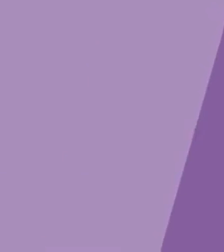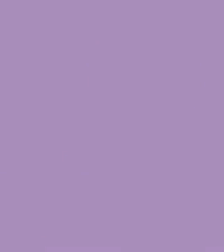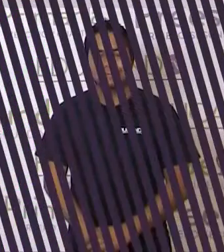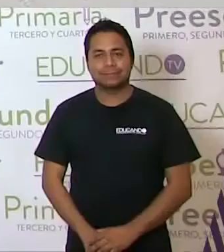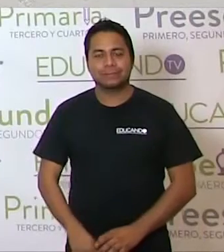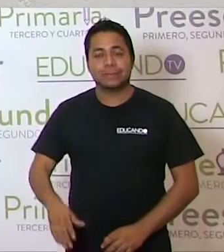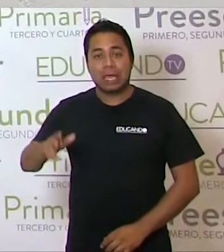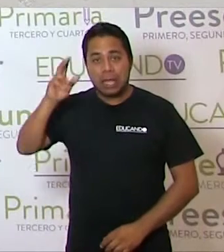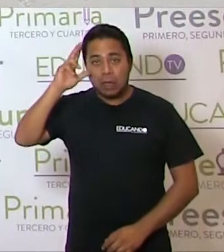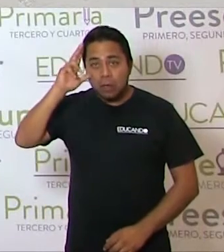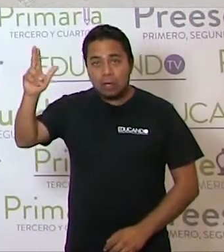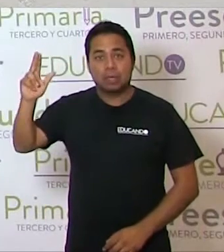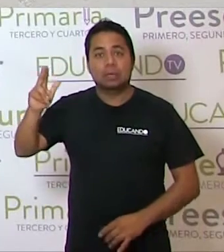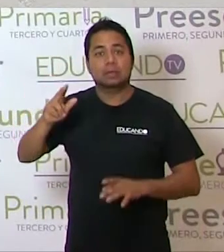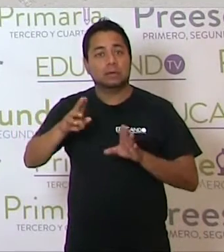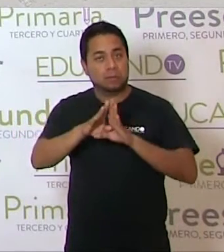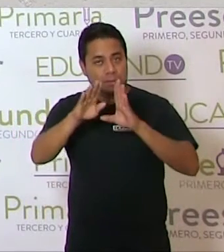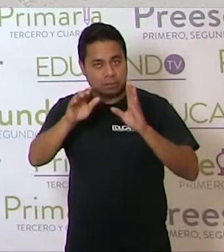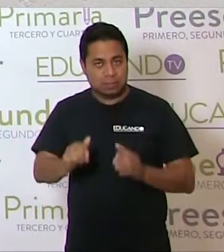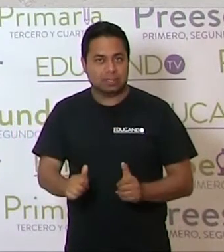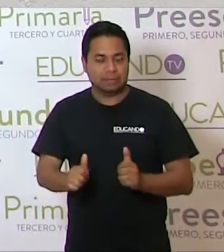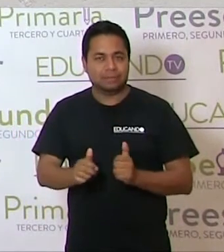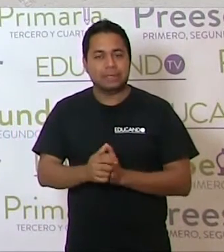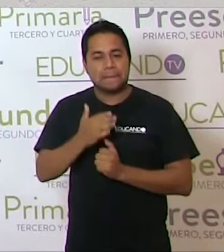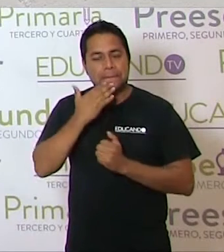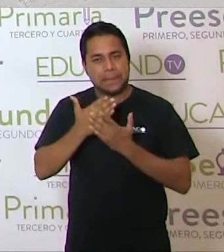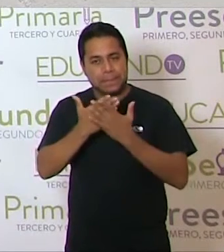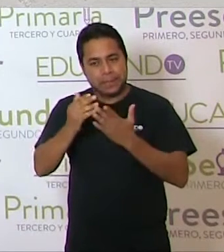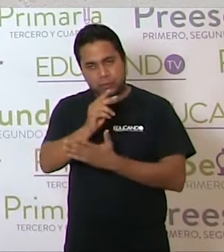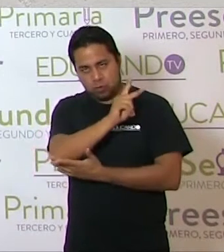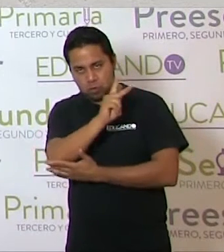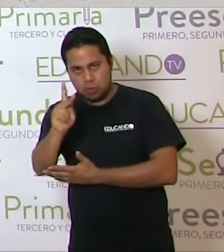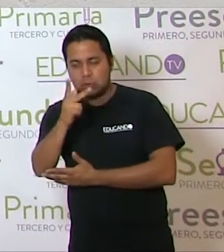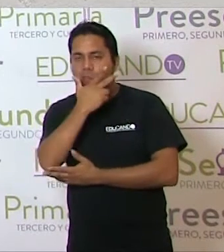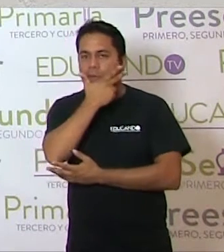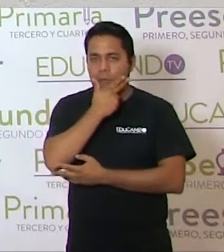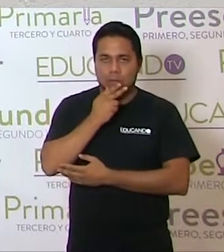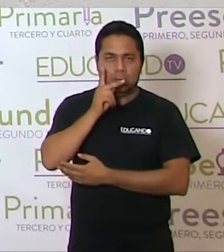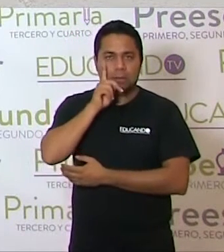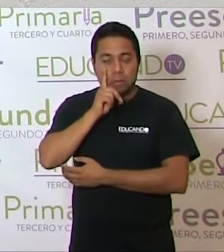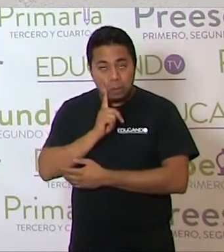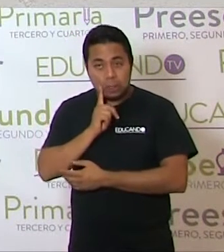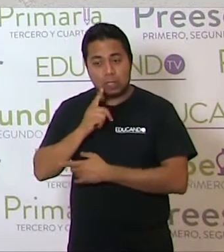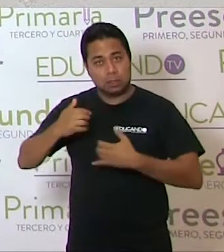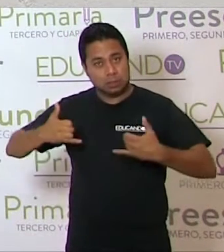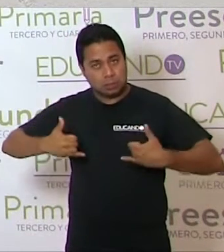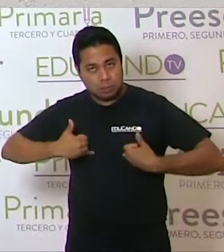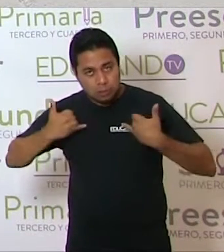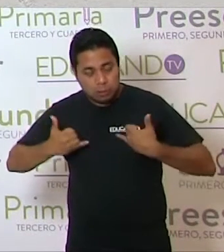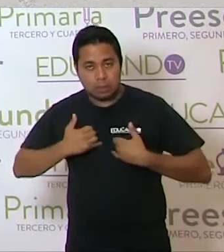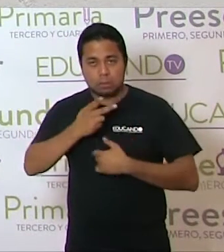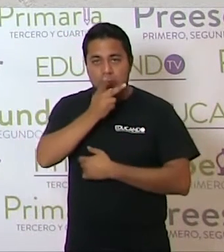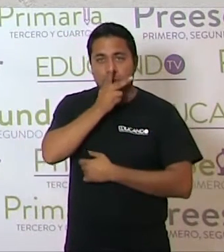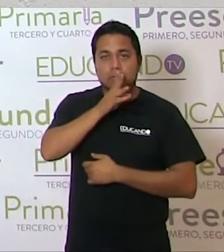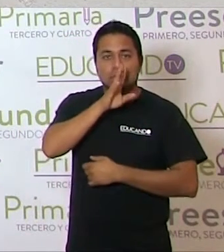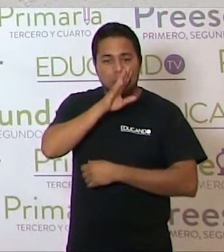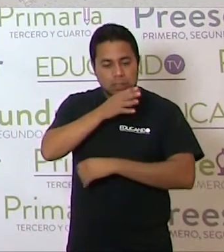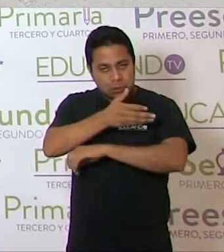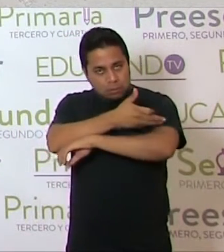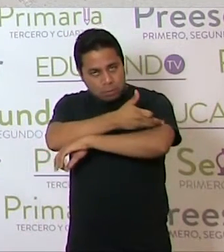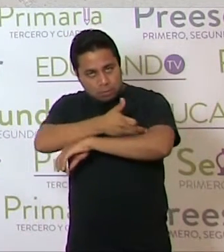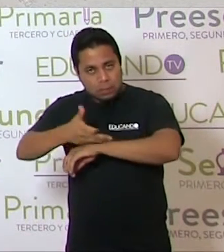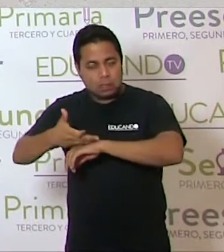hola que tal bienvenidos todos y todas jóvenes padres y madres de